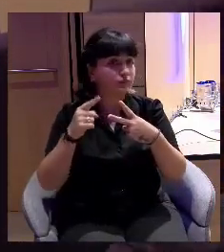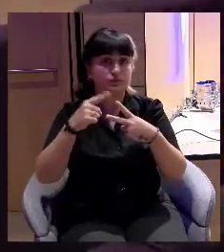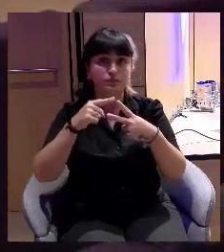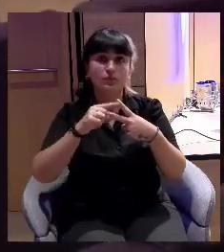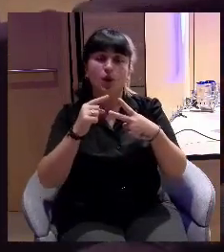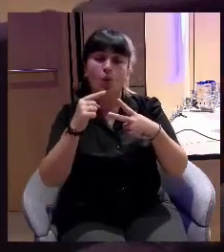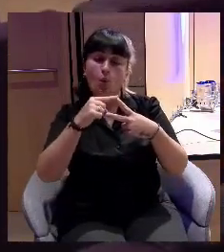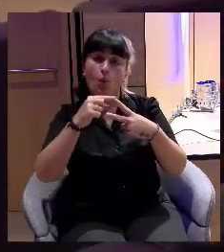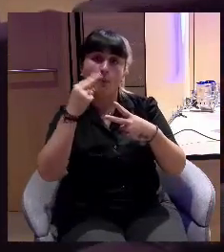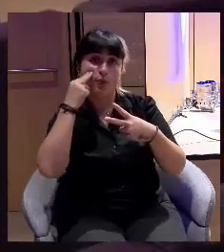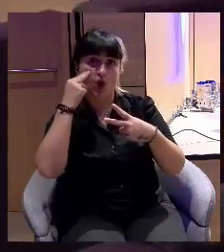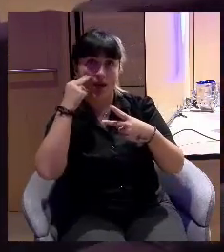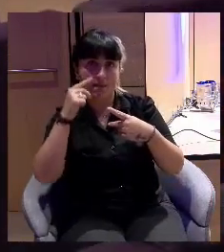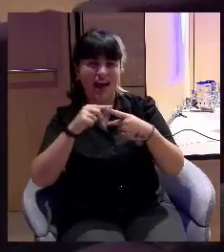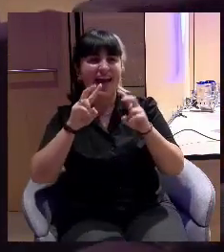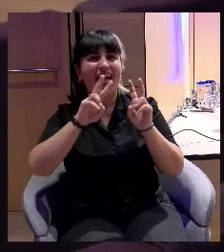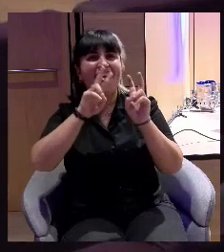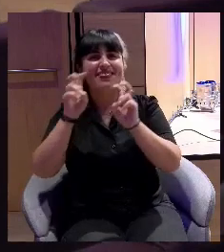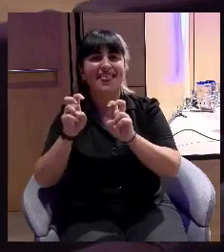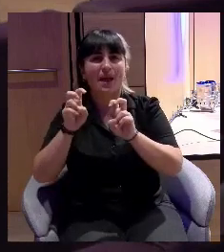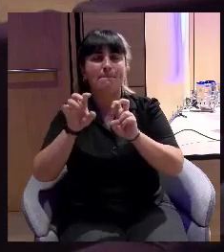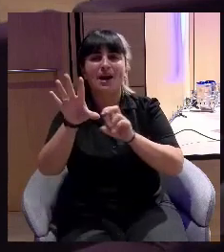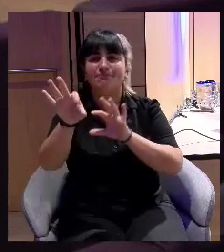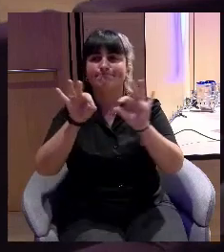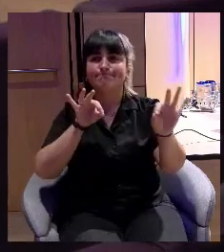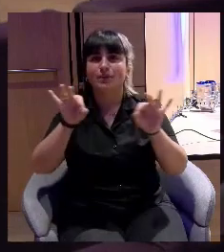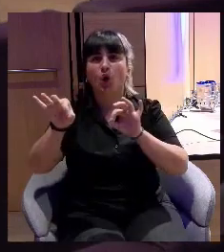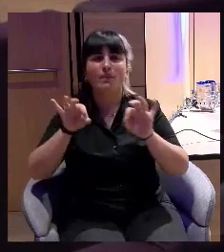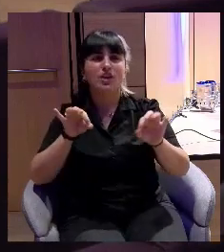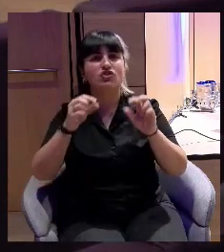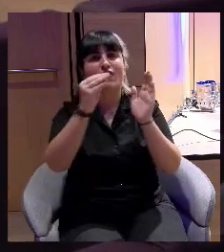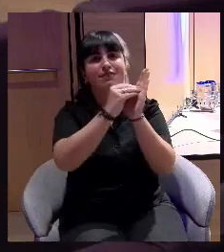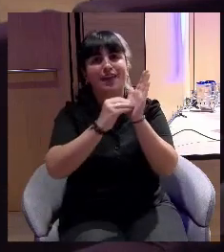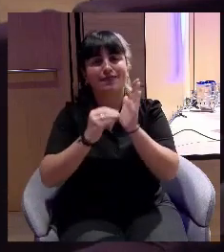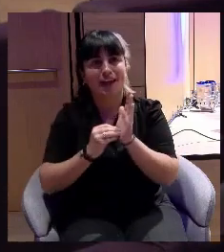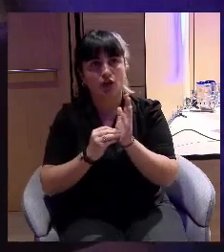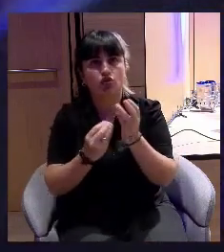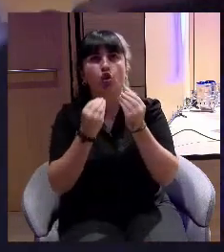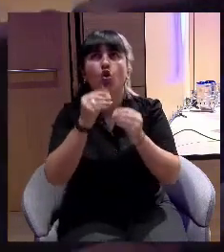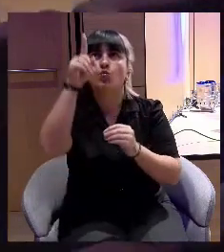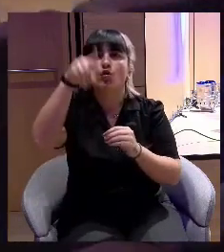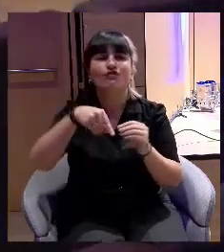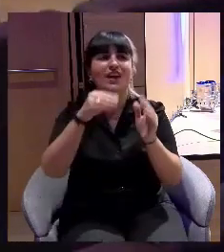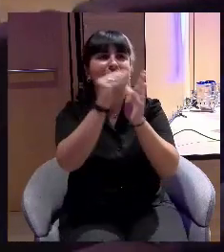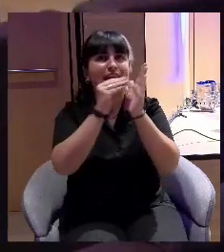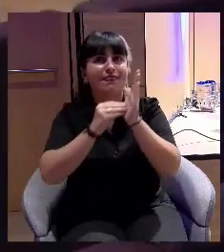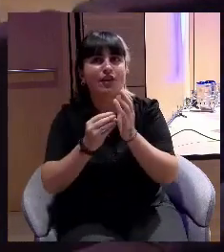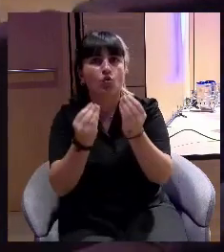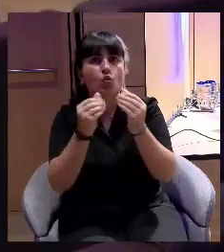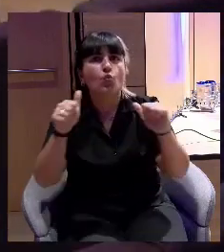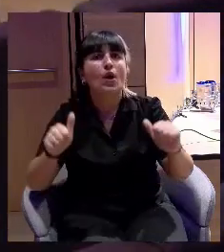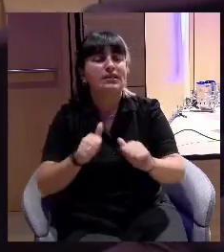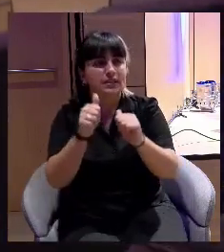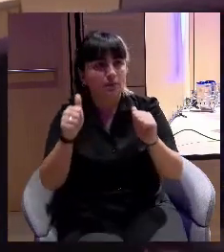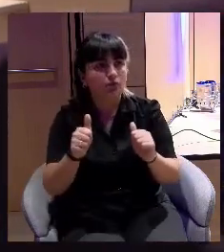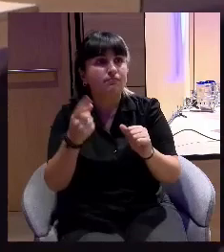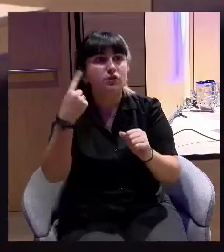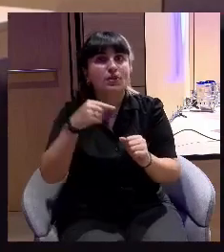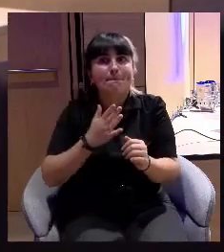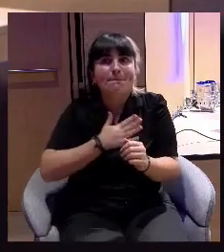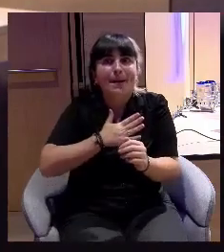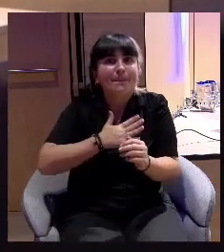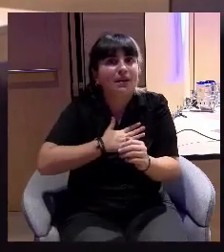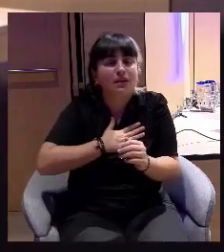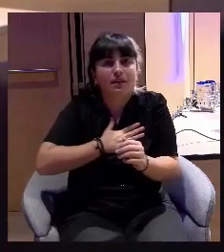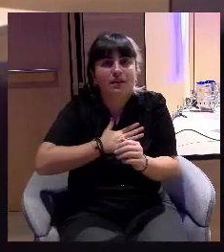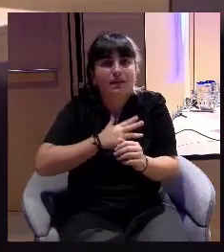Una, el problema de recopilación, es decir, la dificultad de estar consiguiendo datos y lo increíble que es que en nuestras democracias no podamos